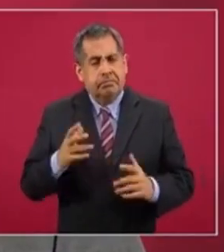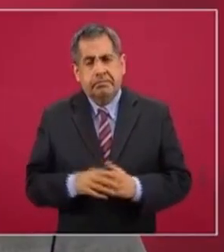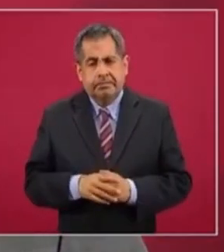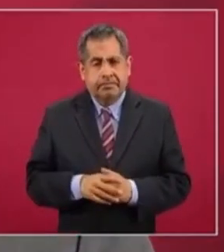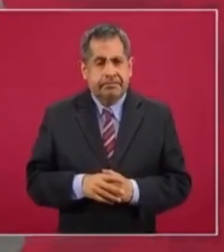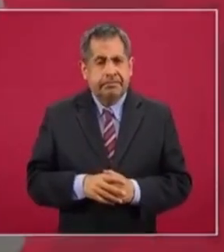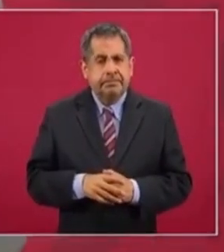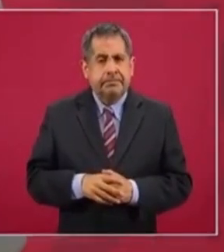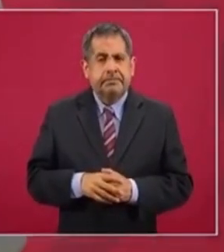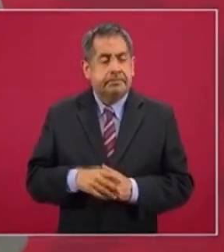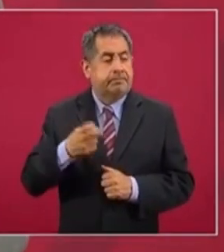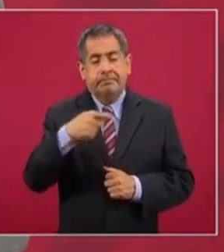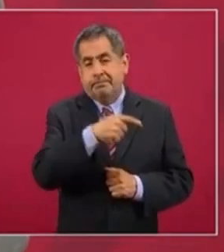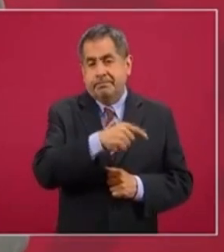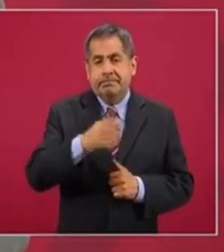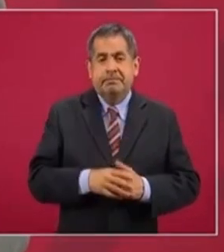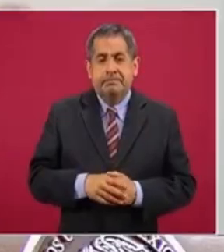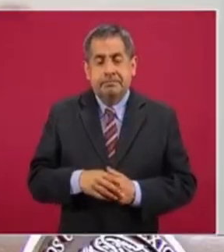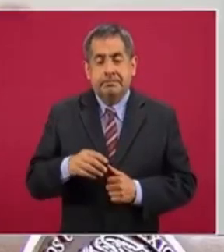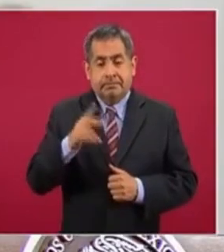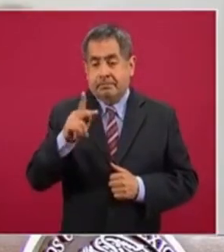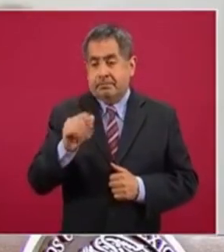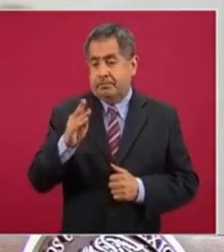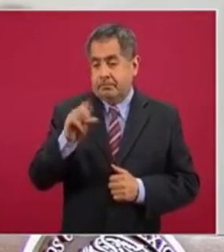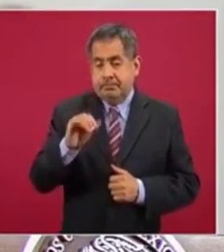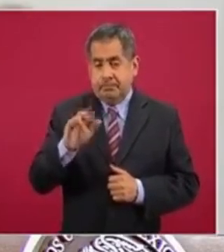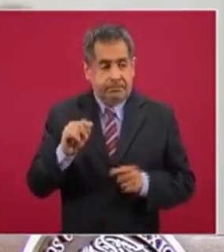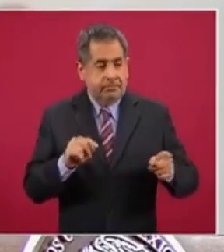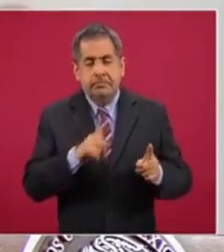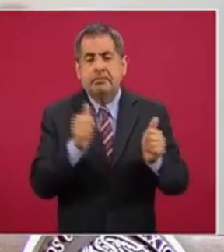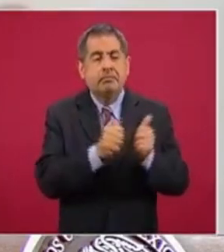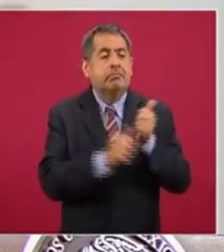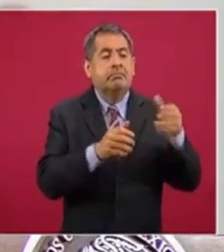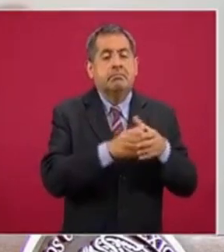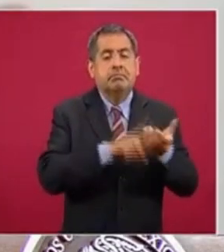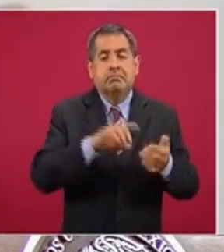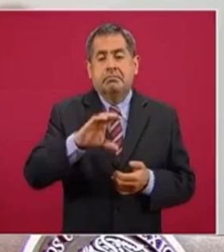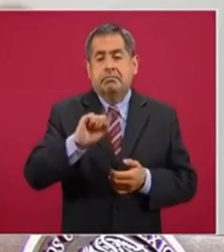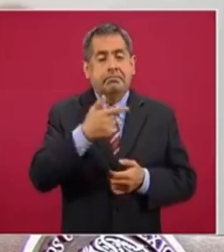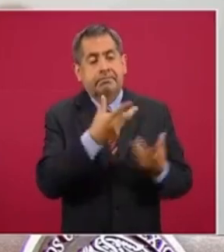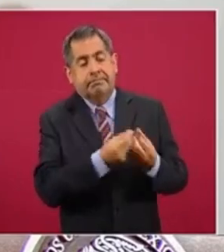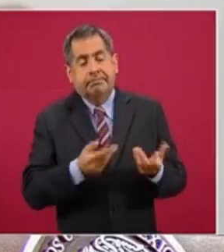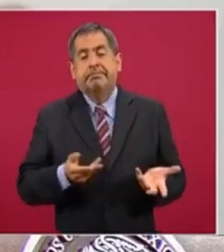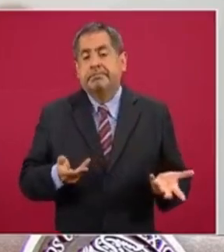Entonces, este Iriad, pues es salinista.